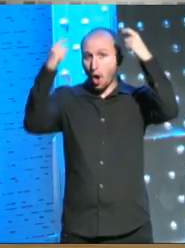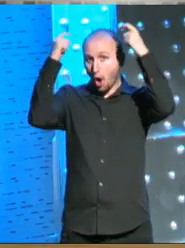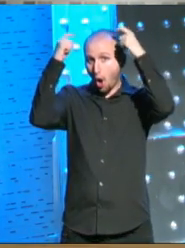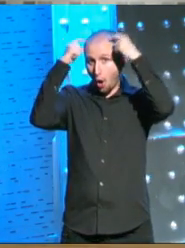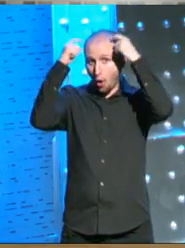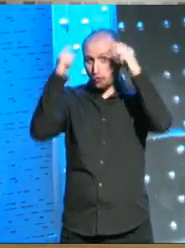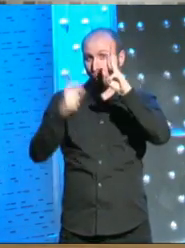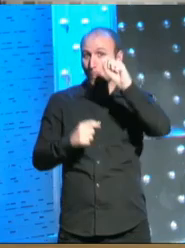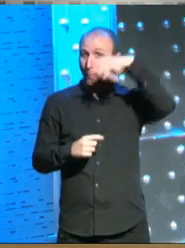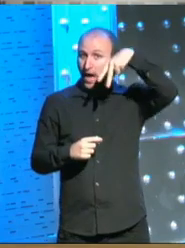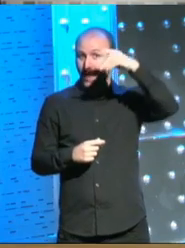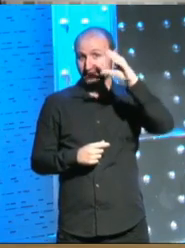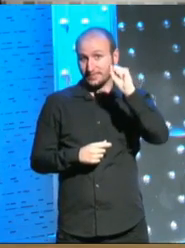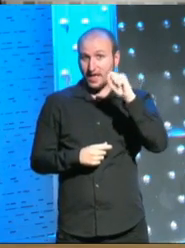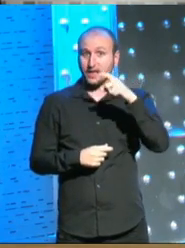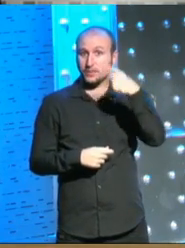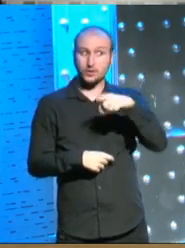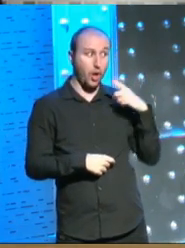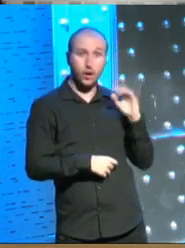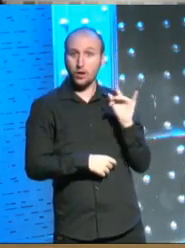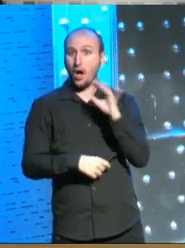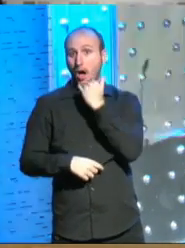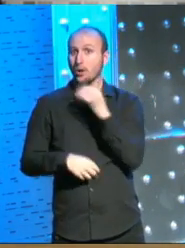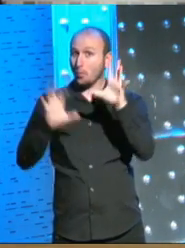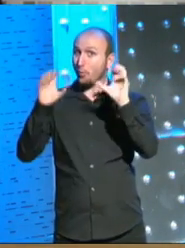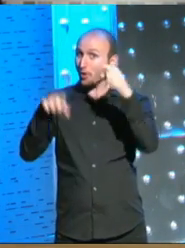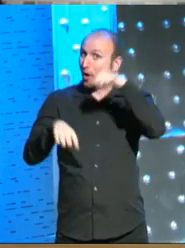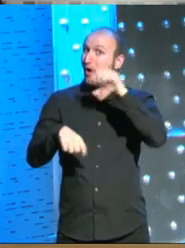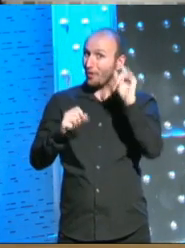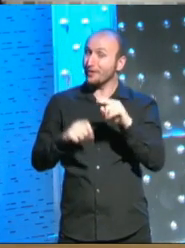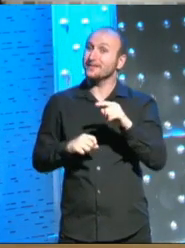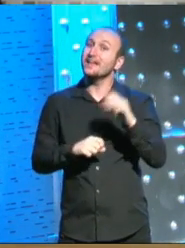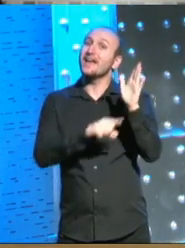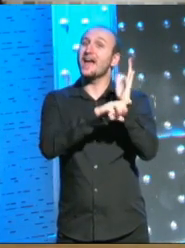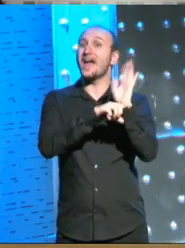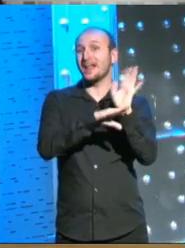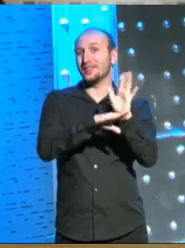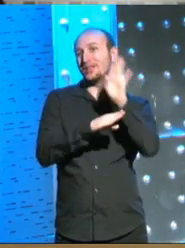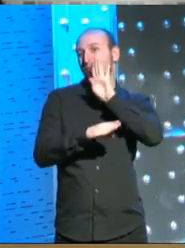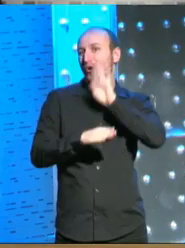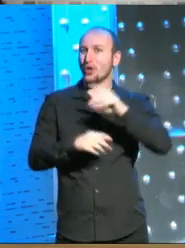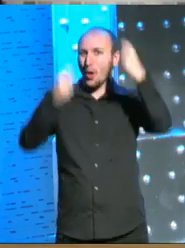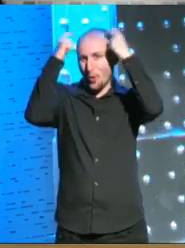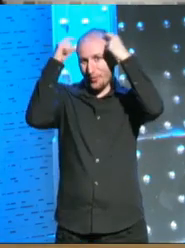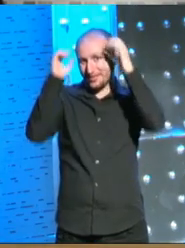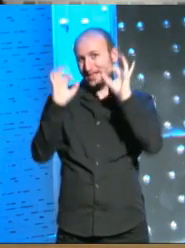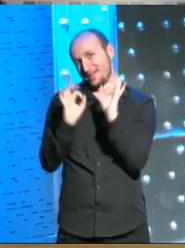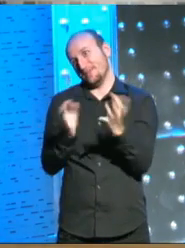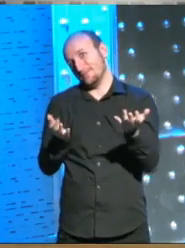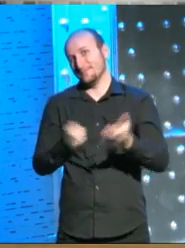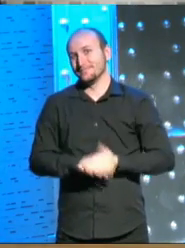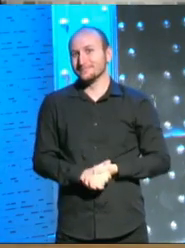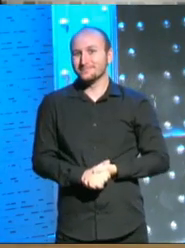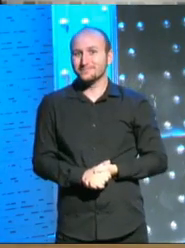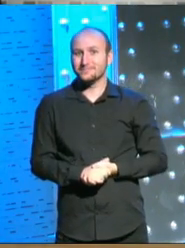Mire, ¿ves? Hemos aprendido algo. A los osos panda también les proyectan cine porno de pandas para que funcione, ¿no? Bueno,